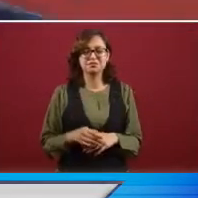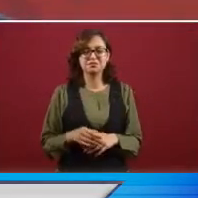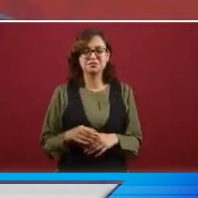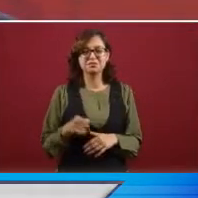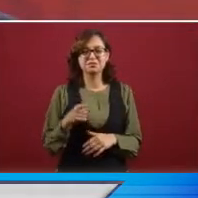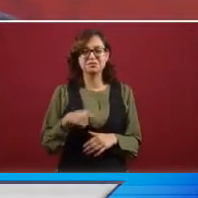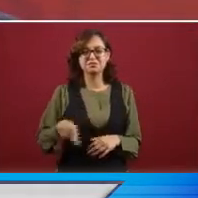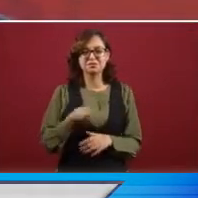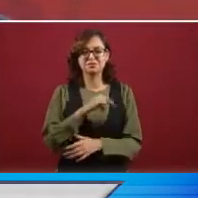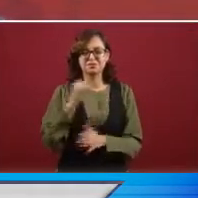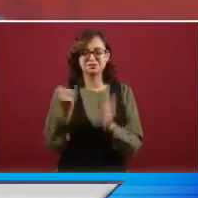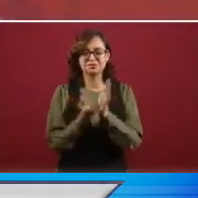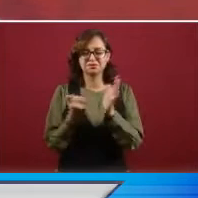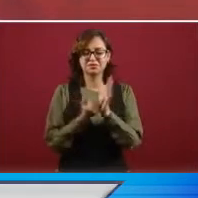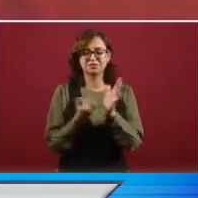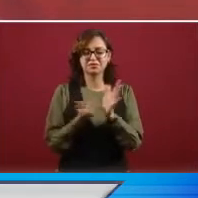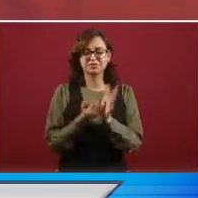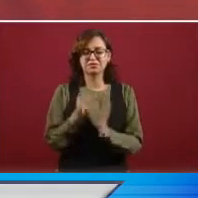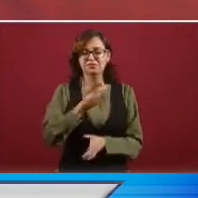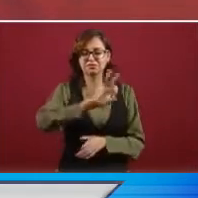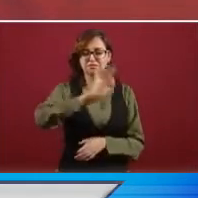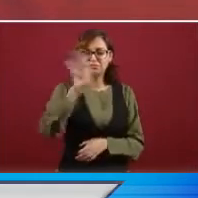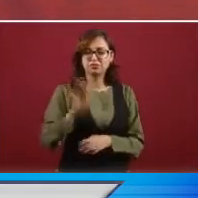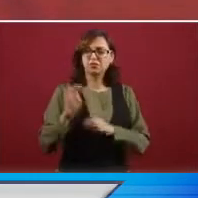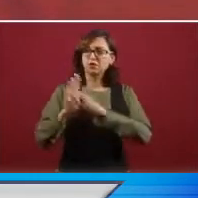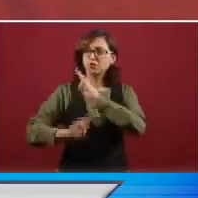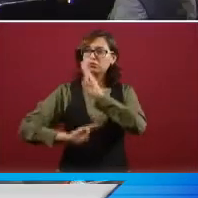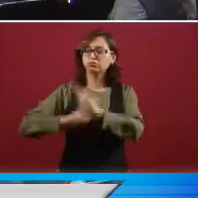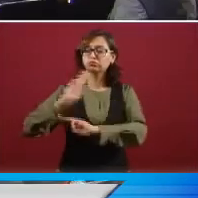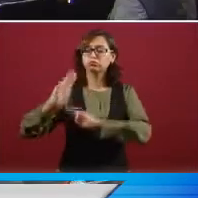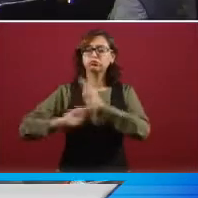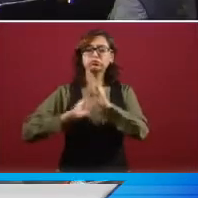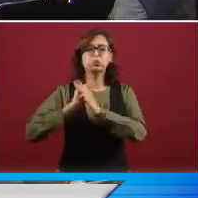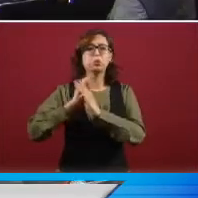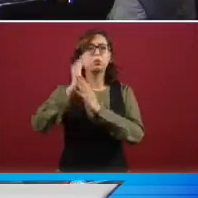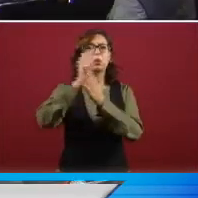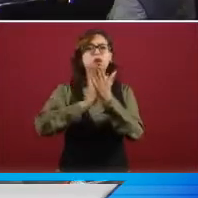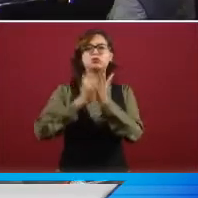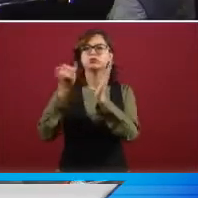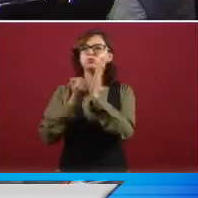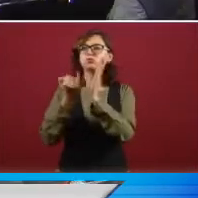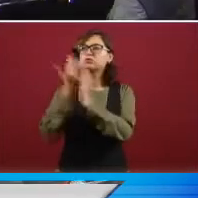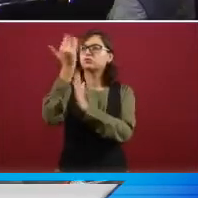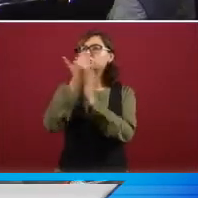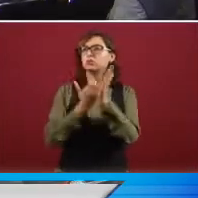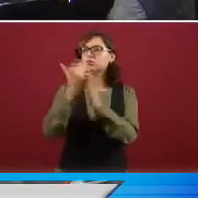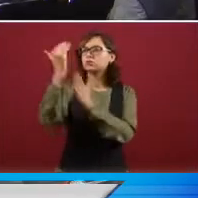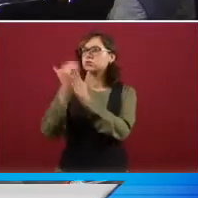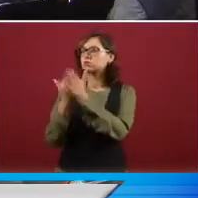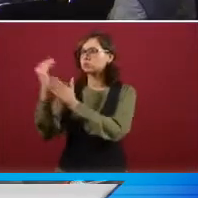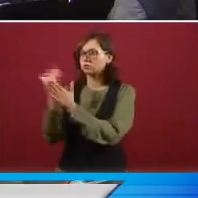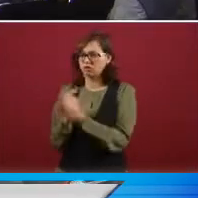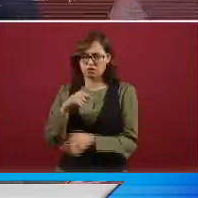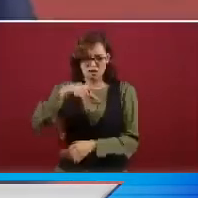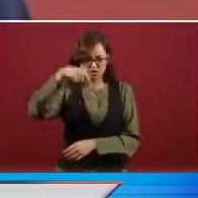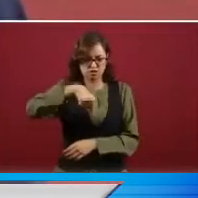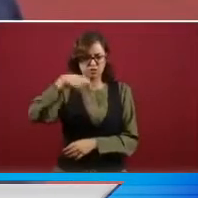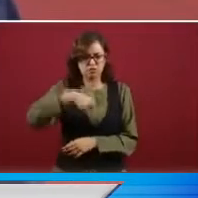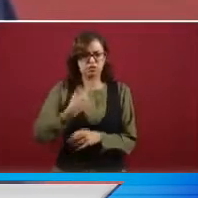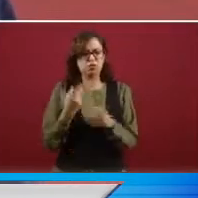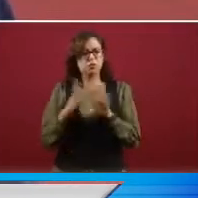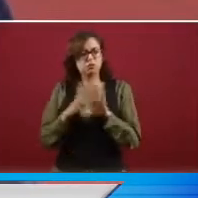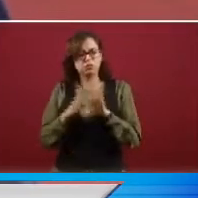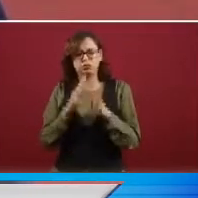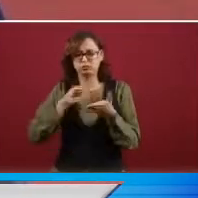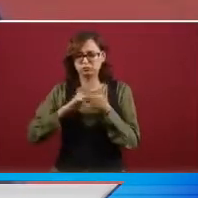el fin de que no se pongan en riesgo estos capitales que deriven una afectación a los trabajadores. Reitera también que no aumentará la edad para la jubilación.